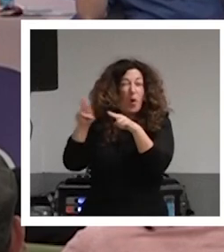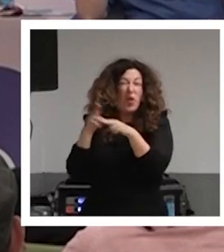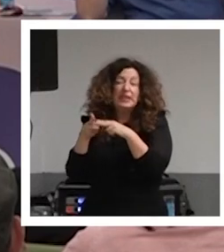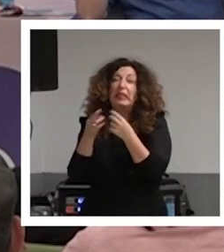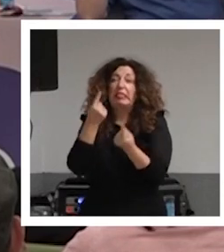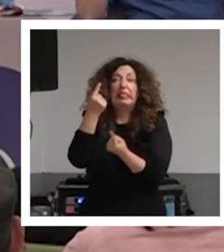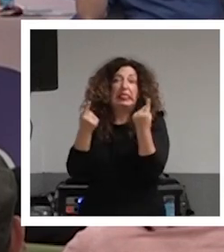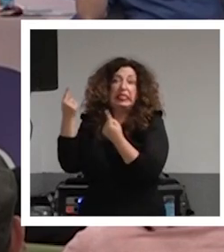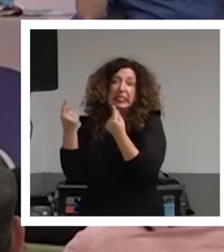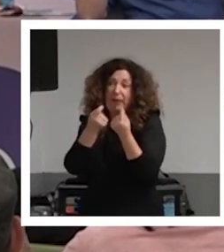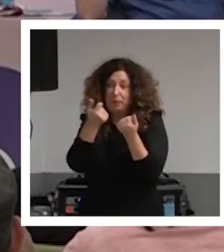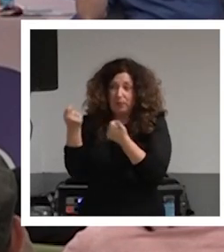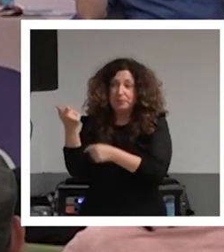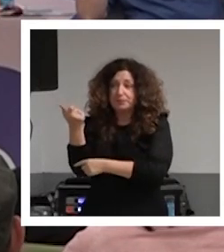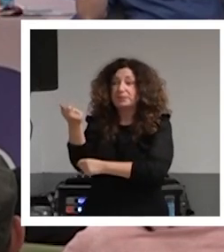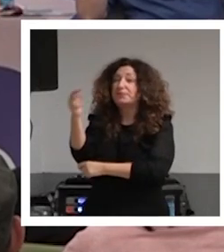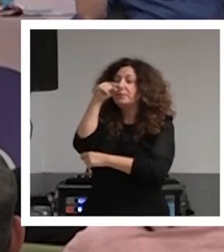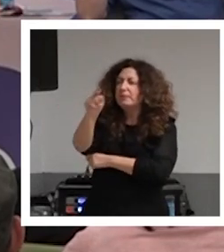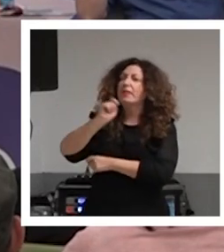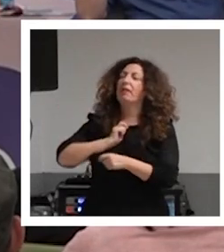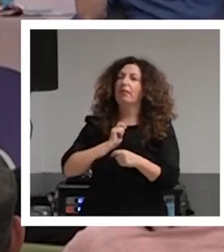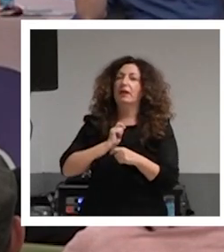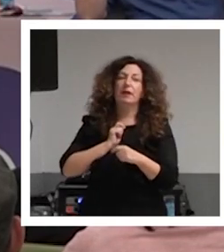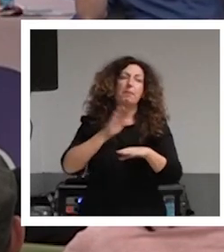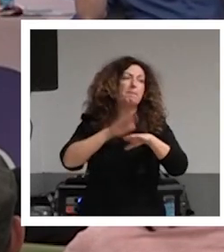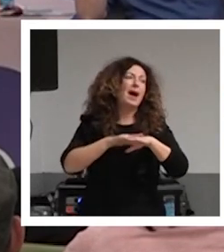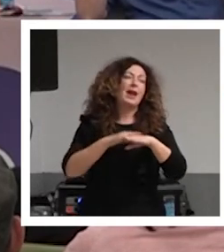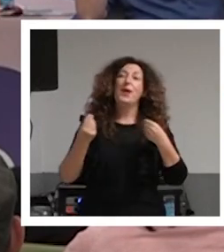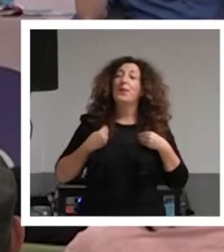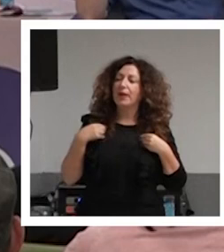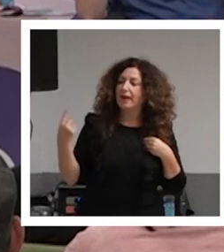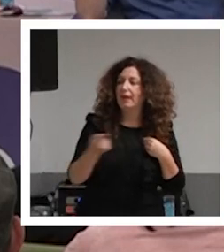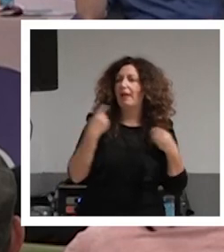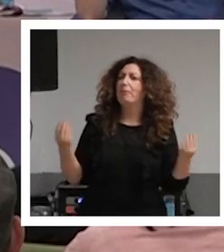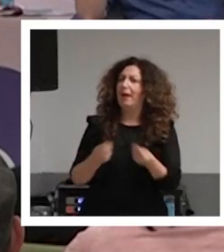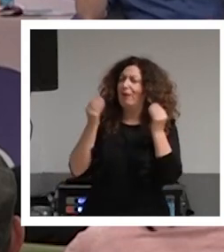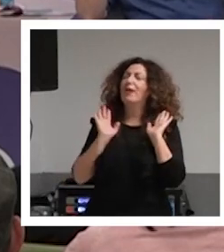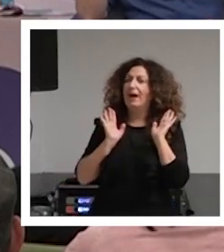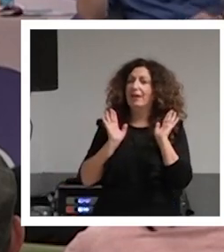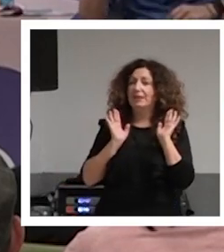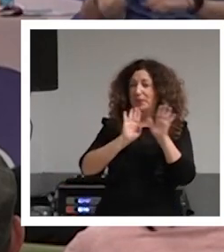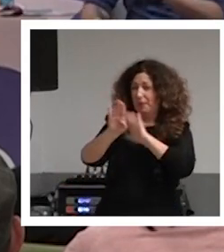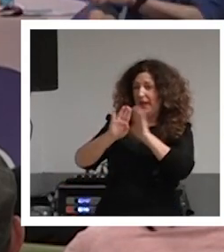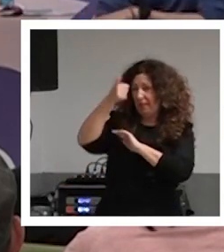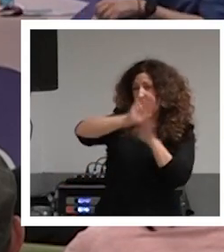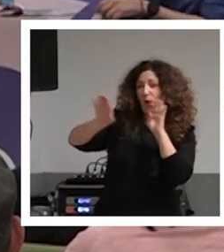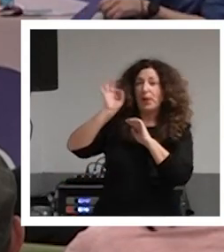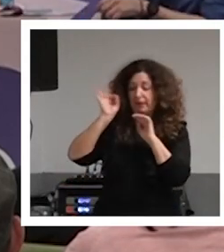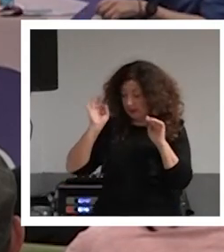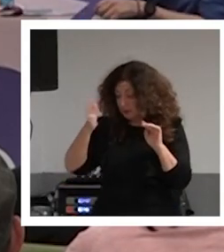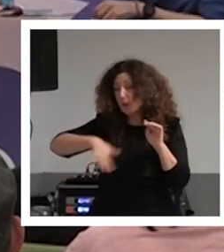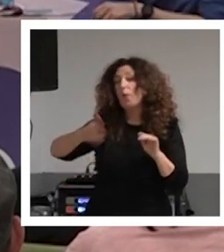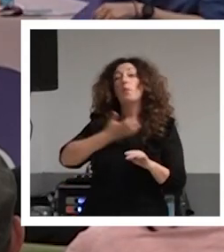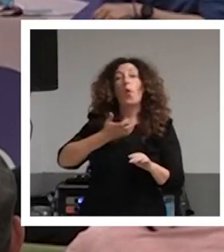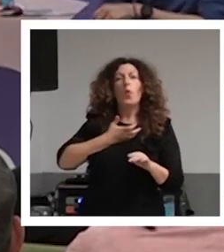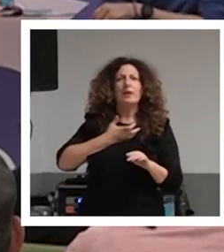no son tan pequeñas dependiendo pero son lo que nos dan el margen para mejorar la vida de nuestra vecinas y vecinos entonces vemos cómo desde